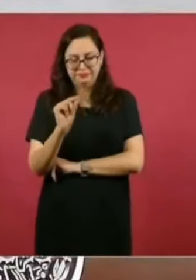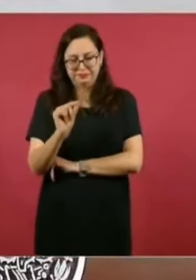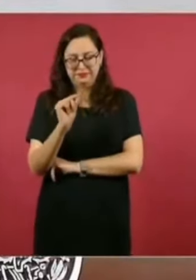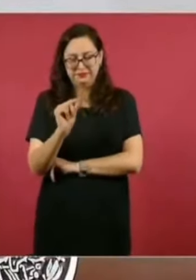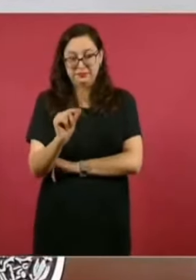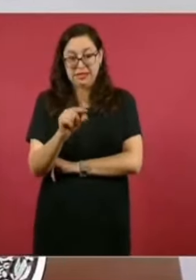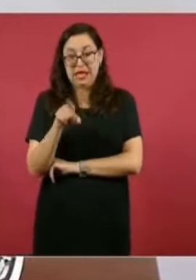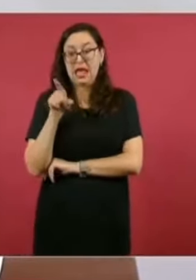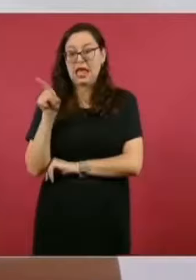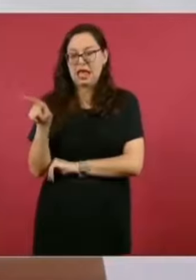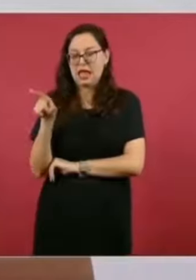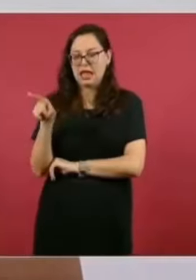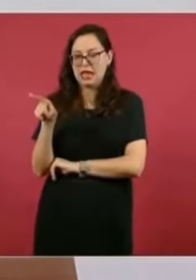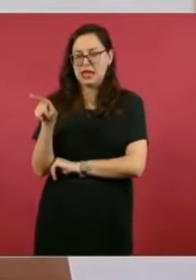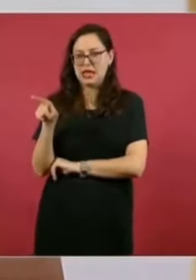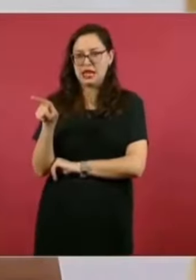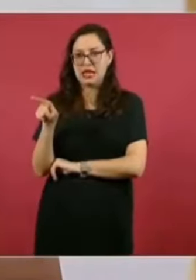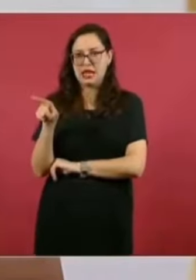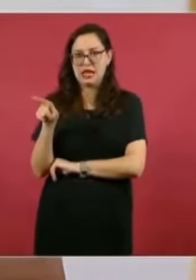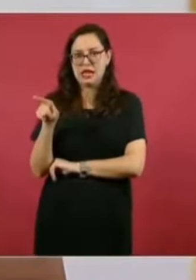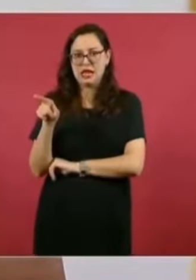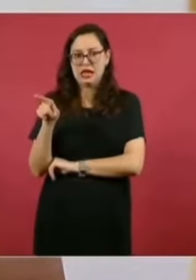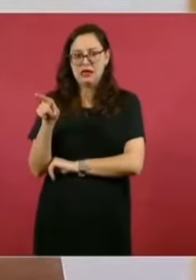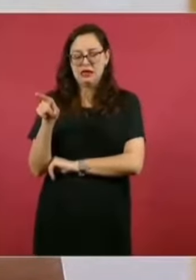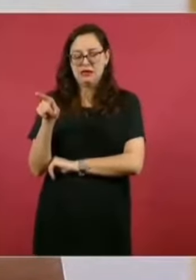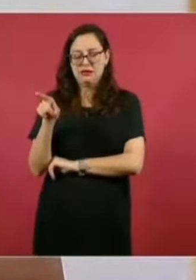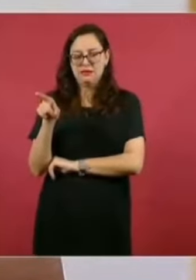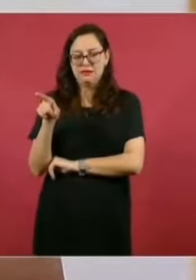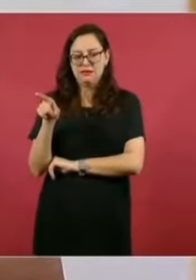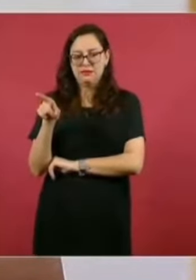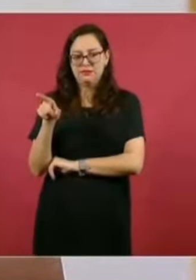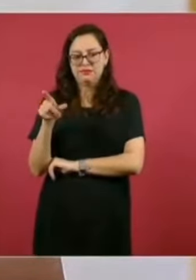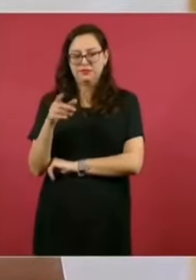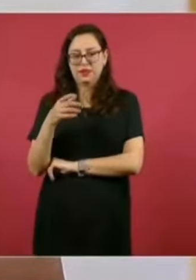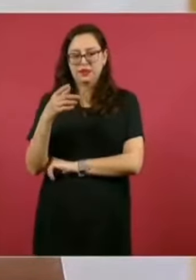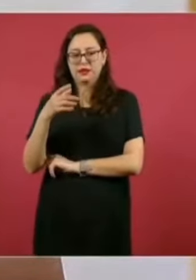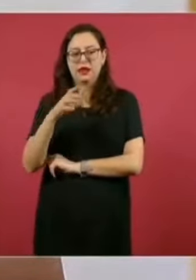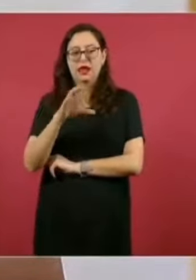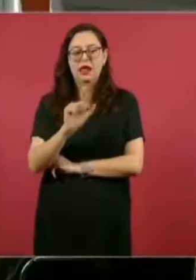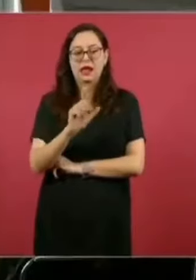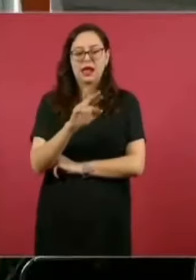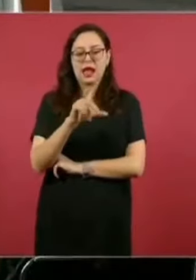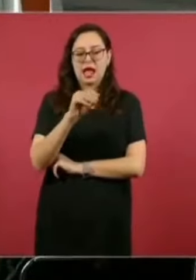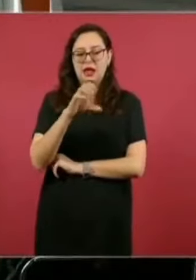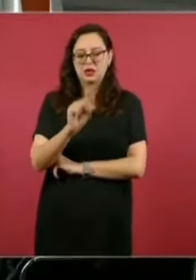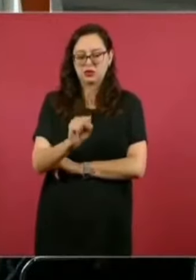él sustituyó a Carlos Madrazo. Carlos Madrazo.